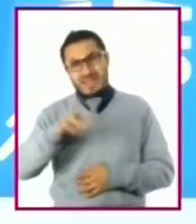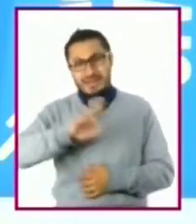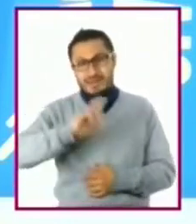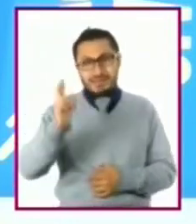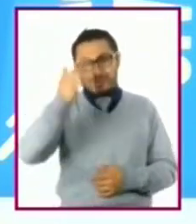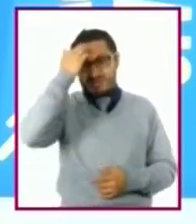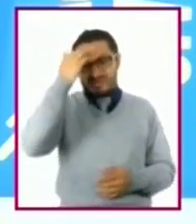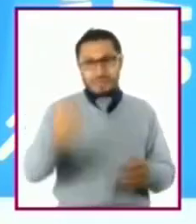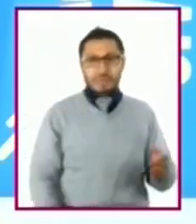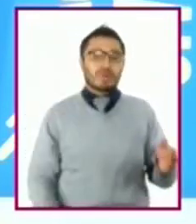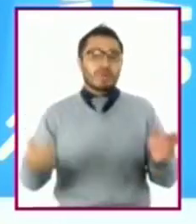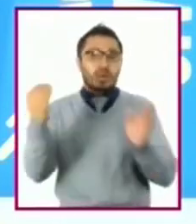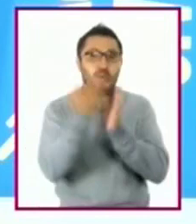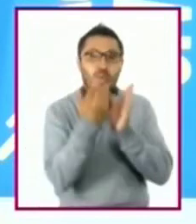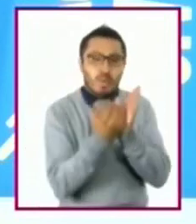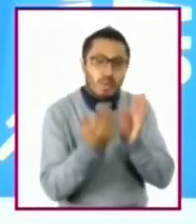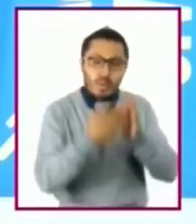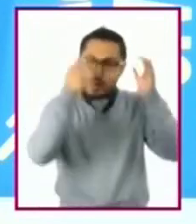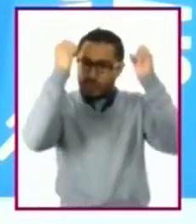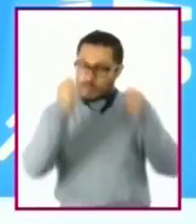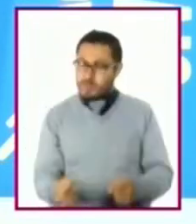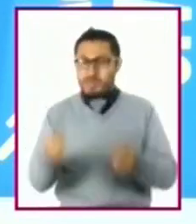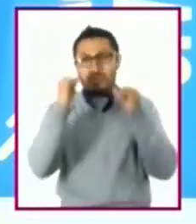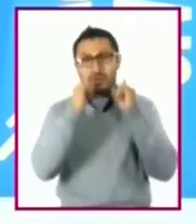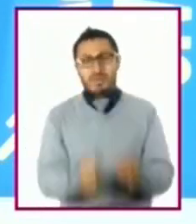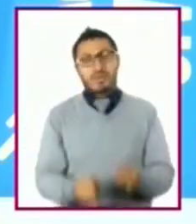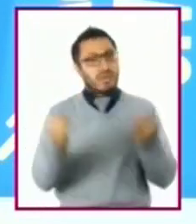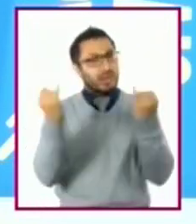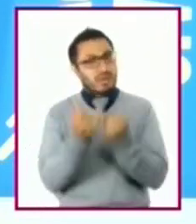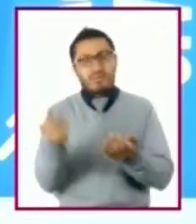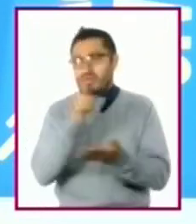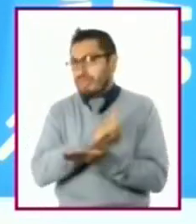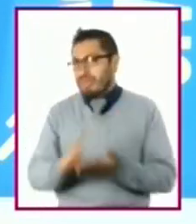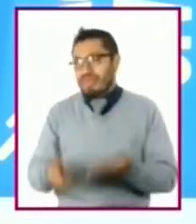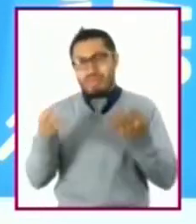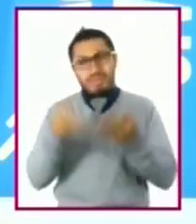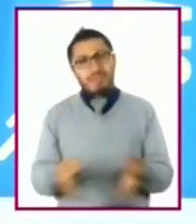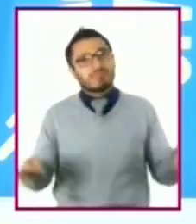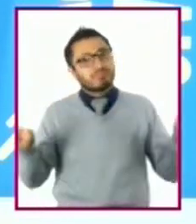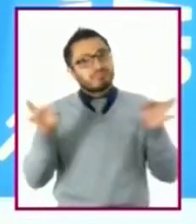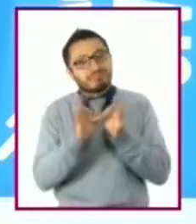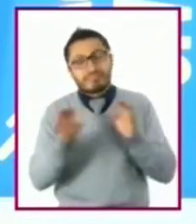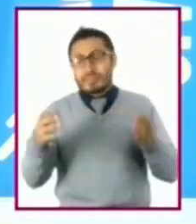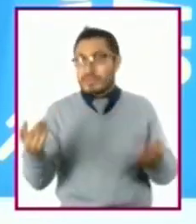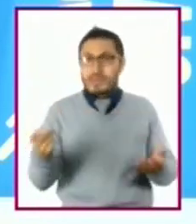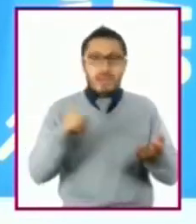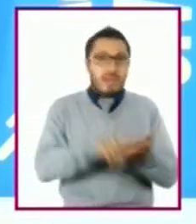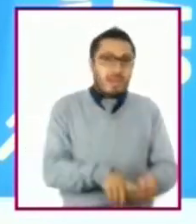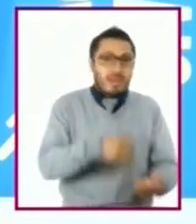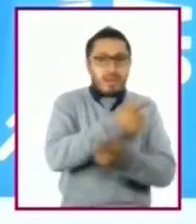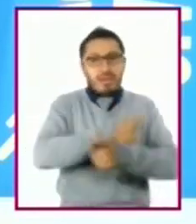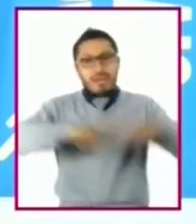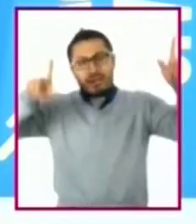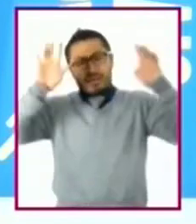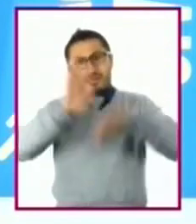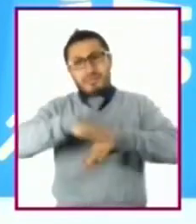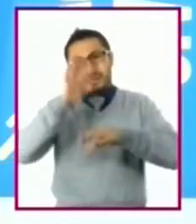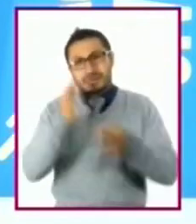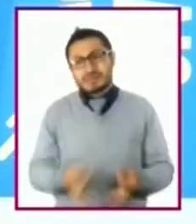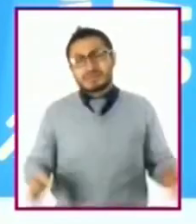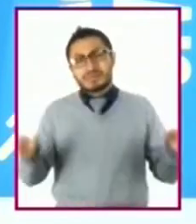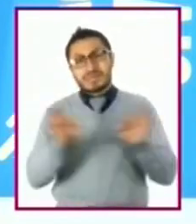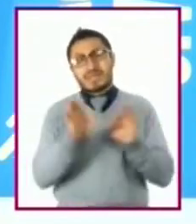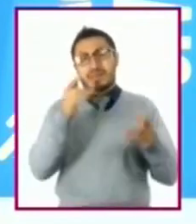las garantías individuales, así como los derechos fundamentales y, como parte de estos, las libertades fundamentales,